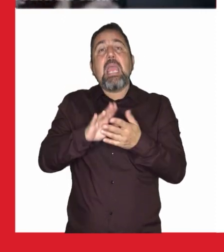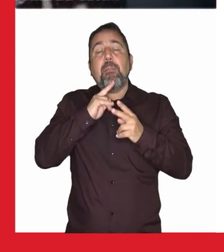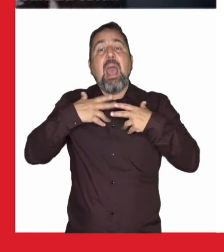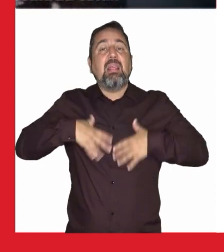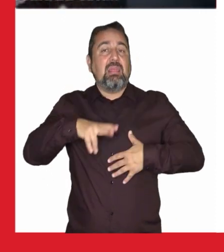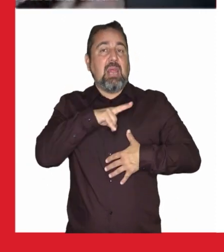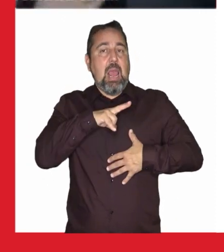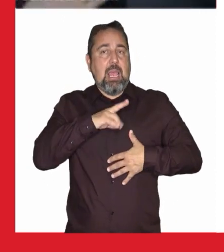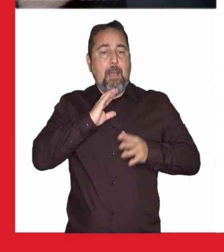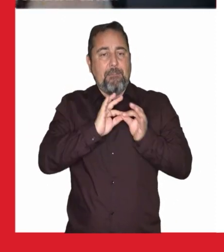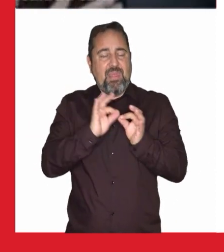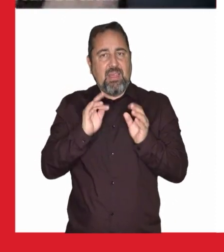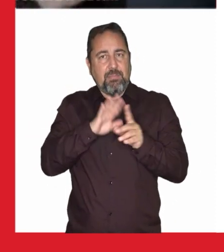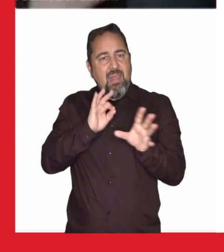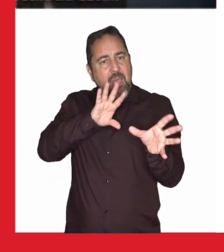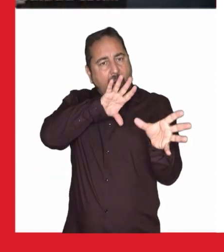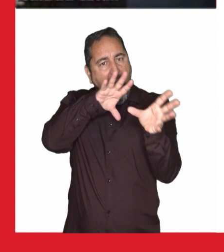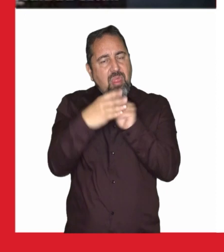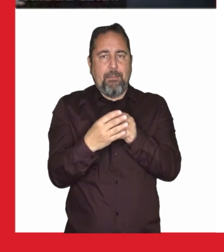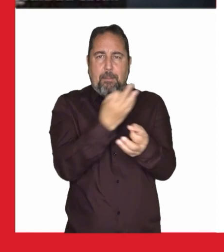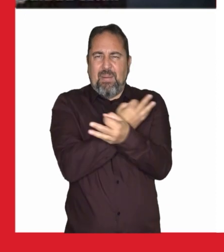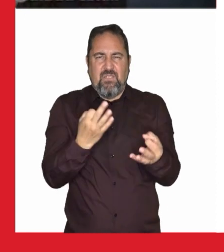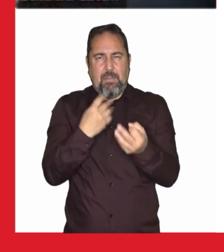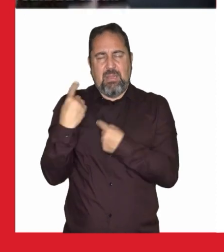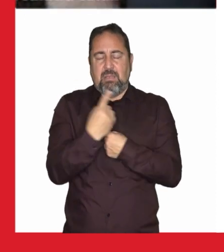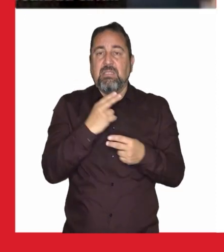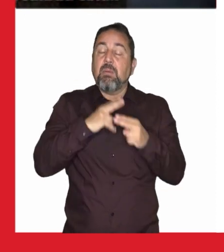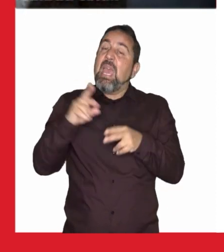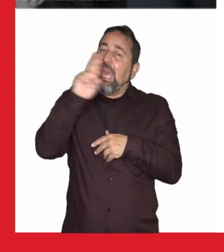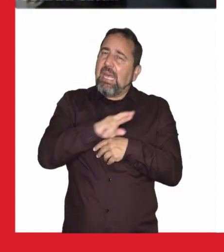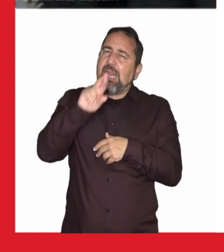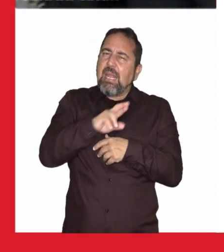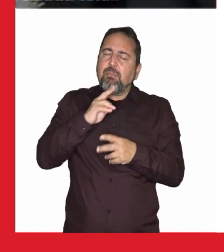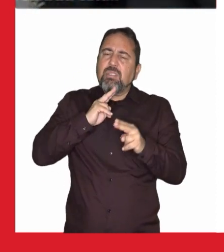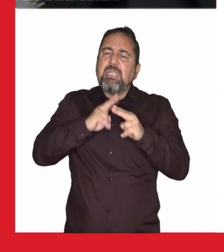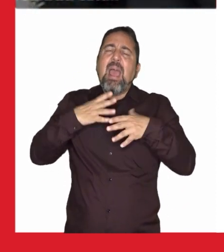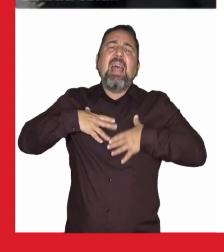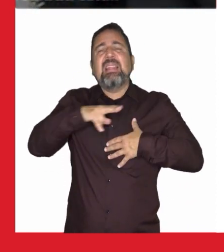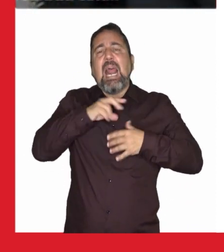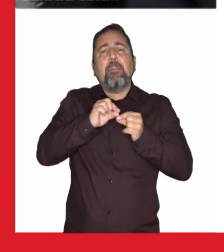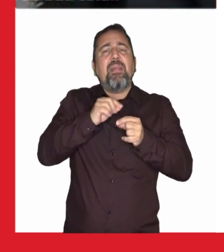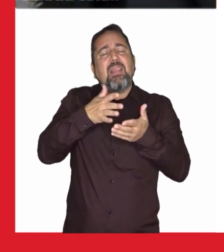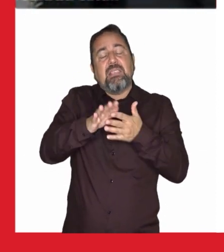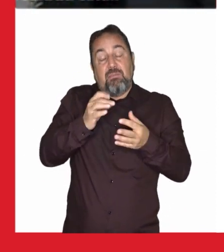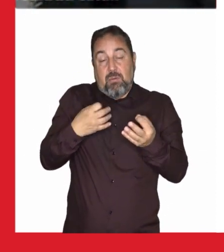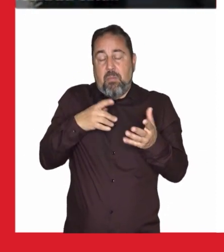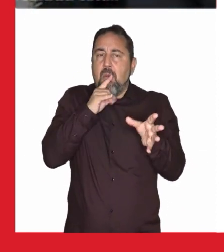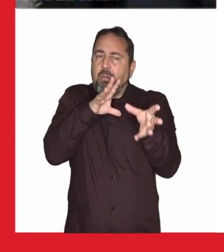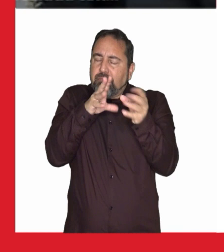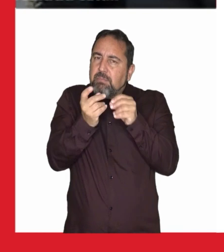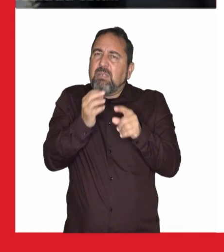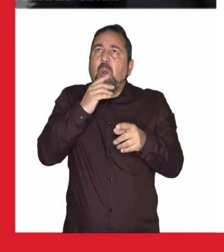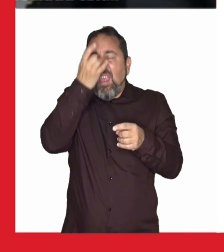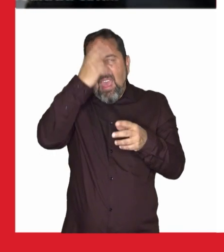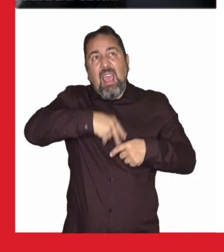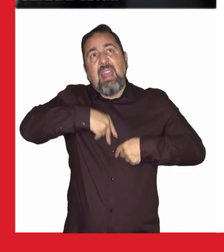gestión nuevamente va a ser un traje a medida. Y fijaros que insistimos muchísimo en esta idea del traje a medida para